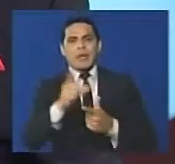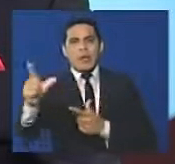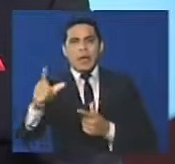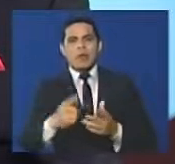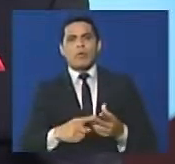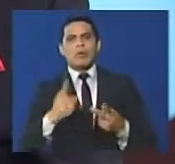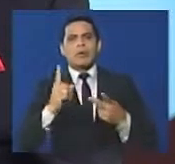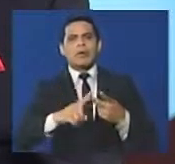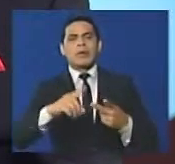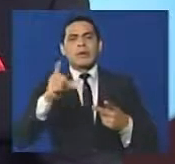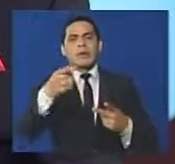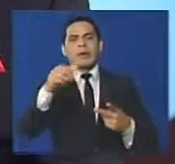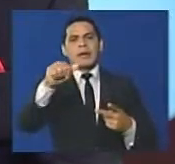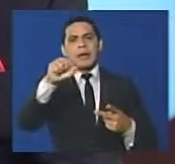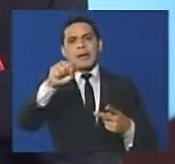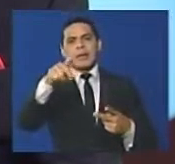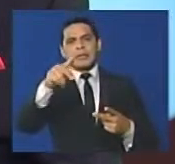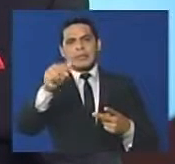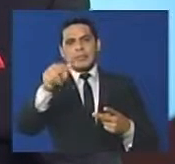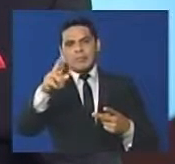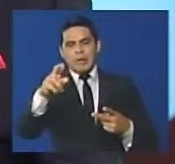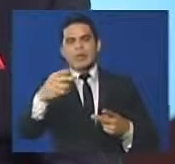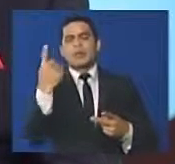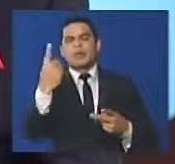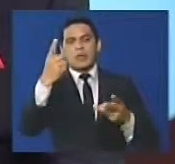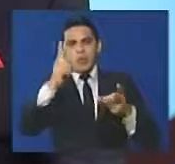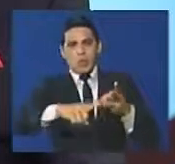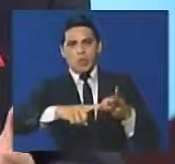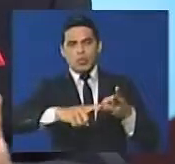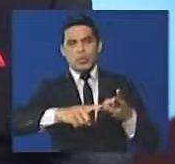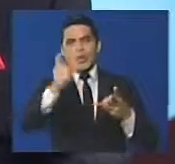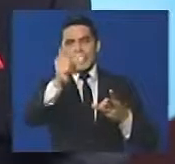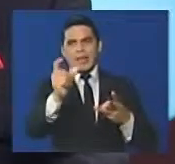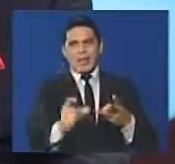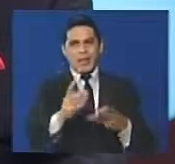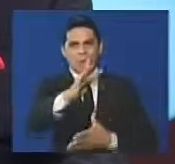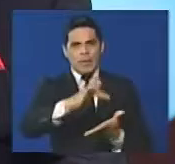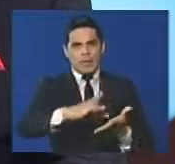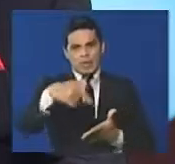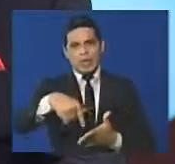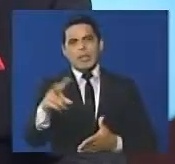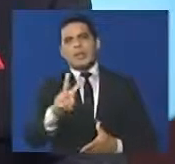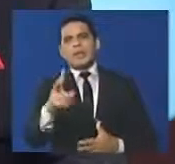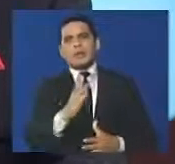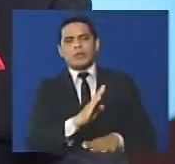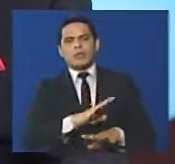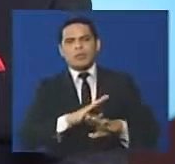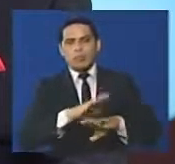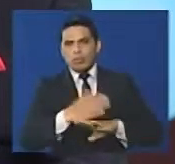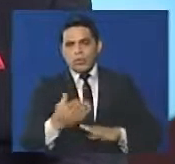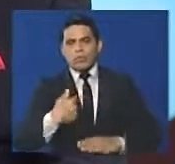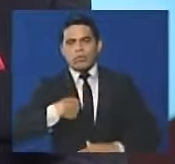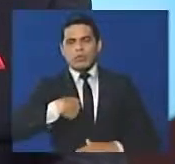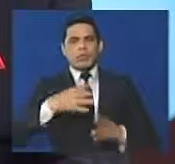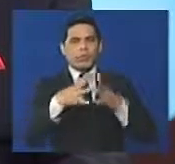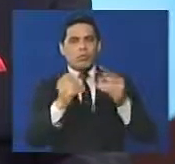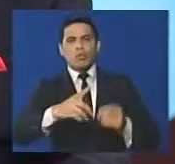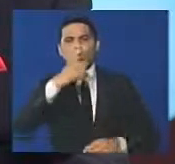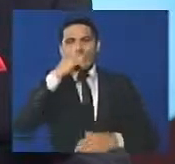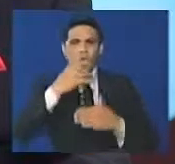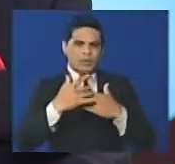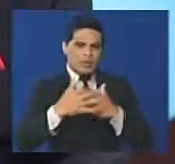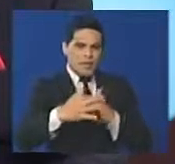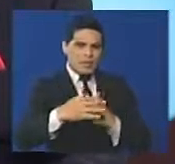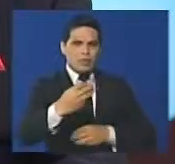el barítono Gaspar Colón. Y un tenor italiano que ya había venido acá porque yo todos los años